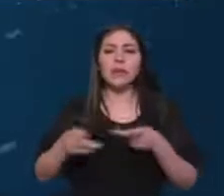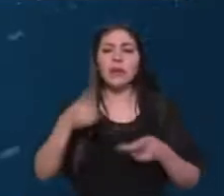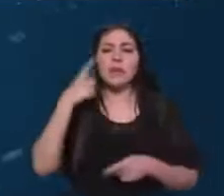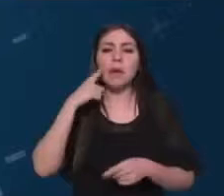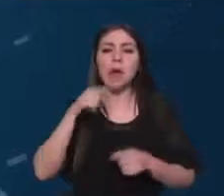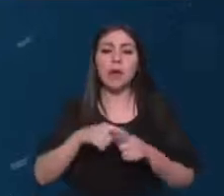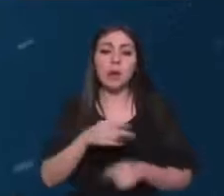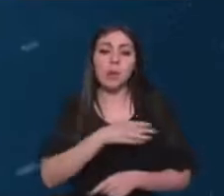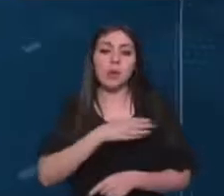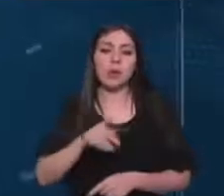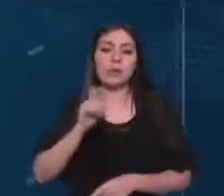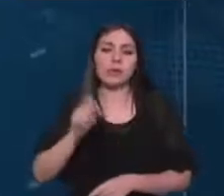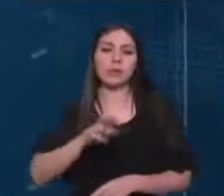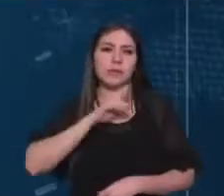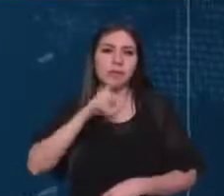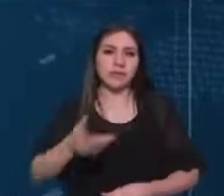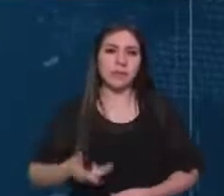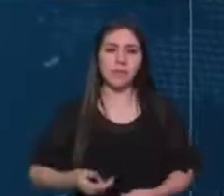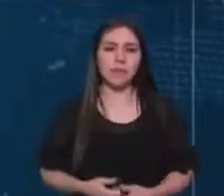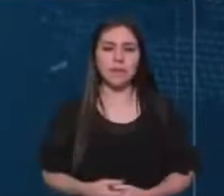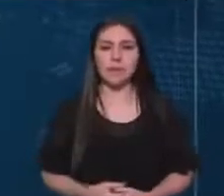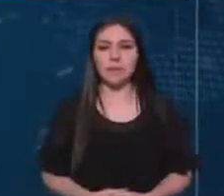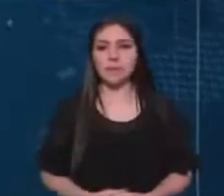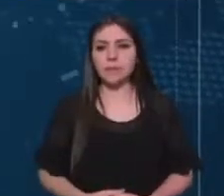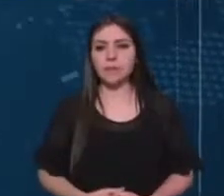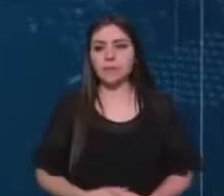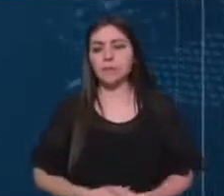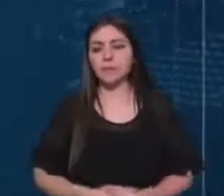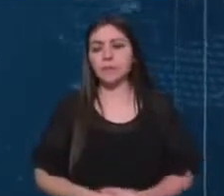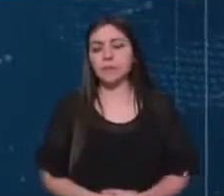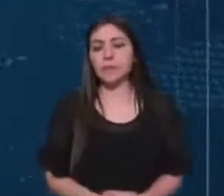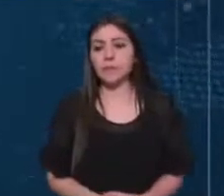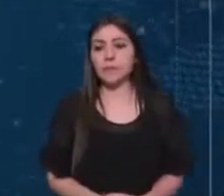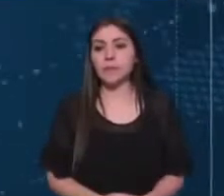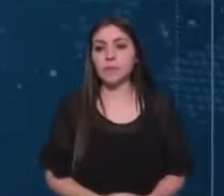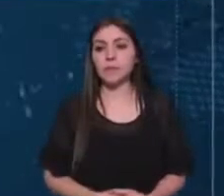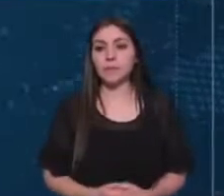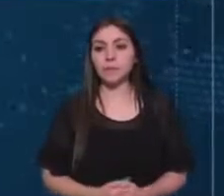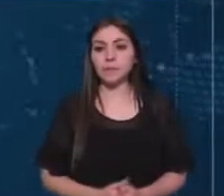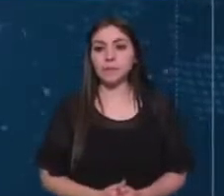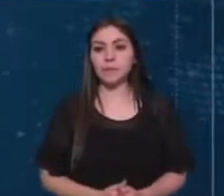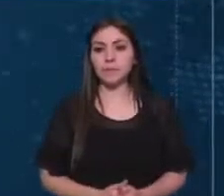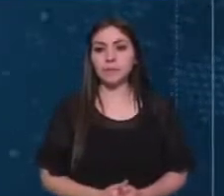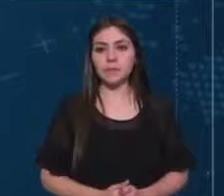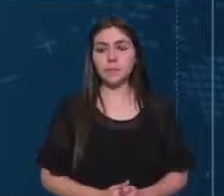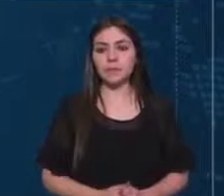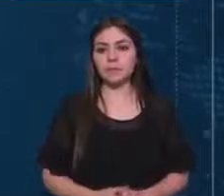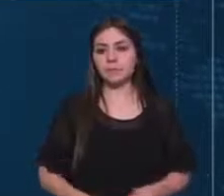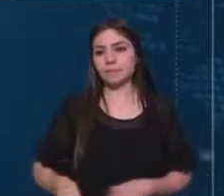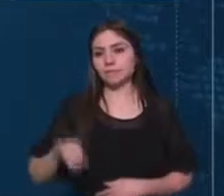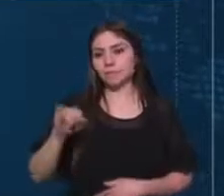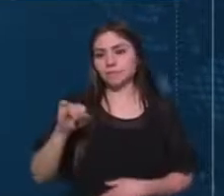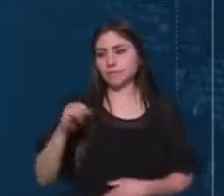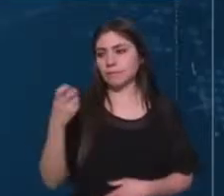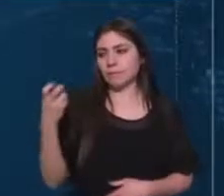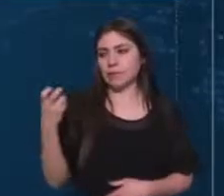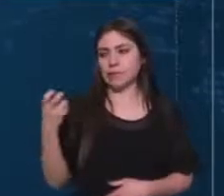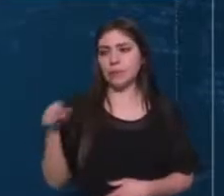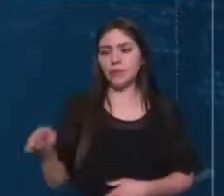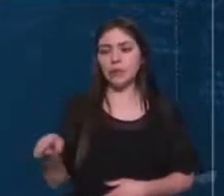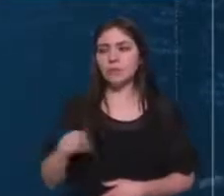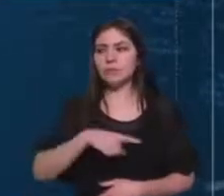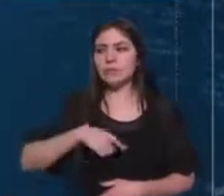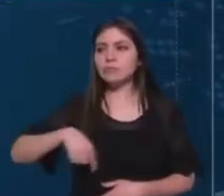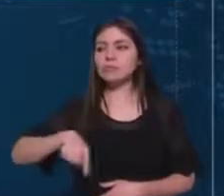mejor. Sí, por supuesto que parte de ello es lo que actualmente se está debatiendo, ¿no? Lo